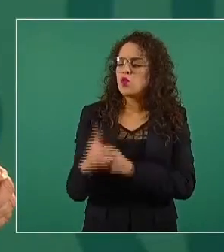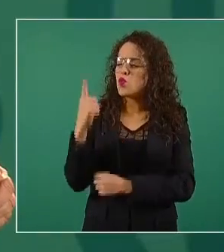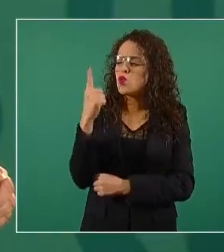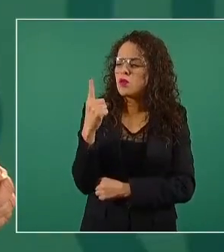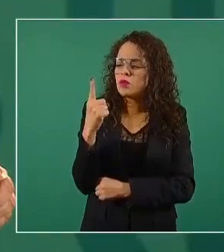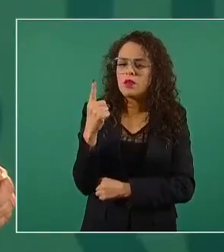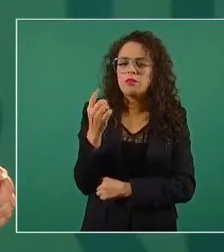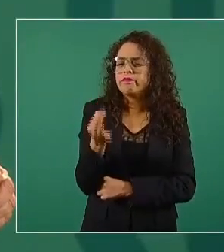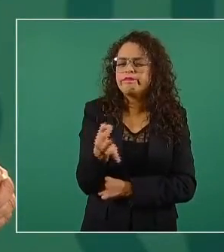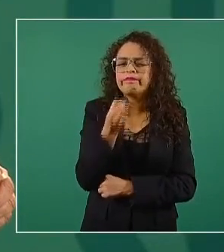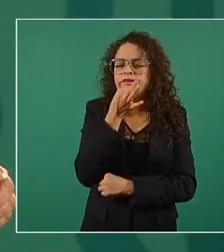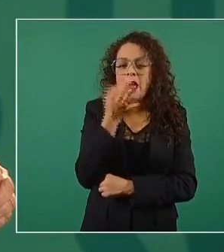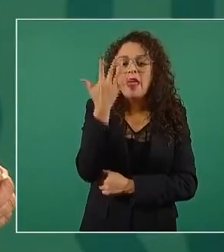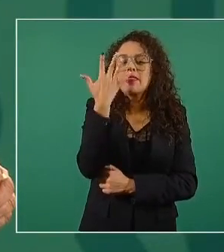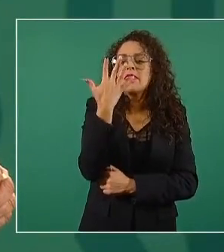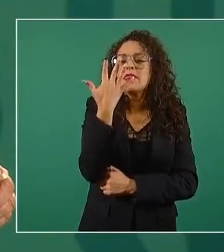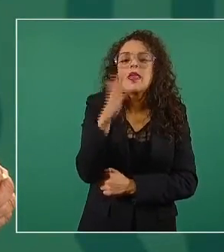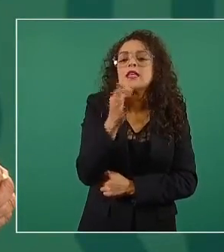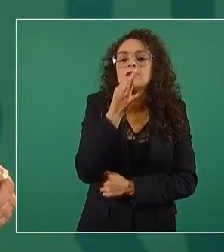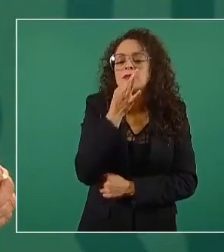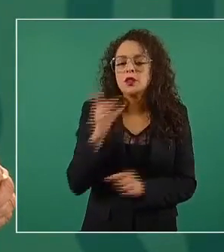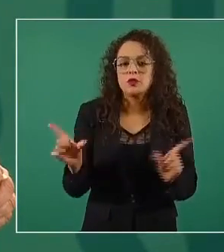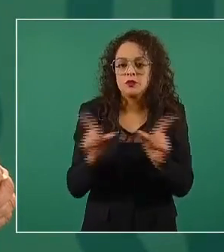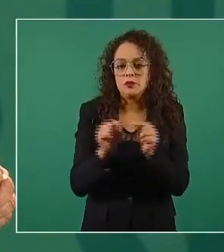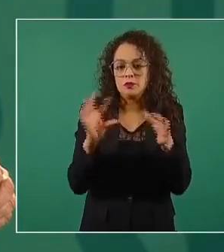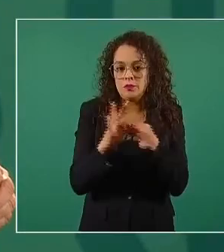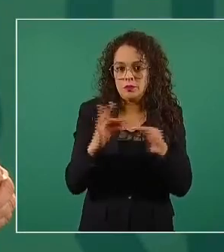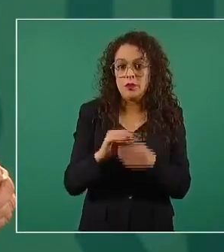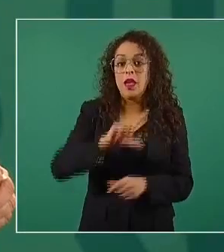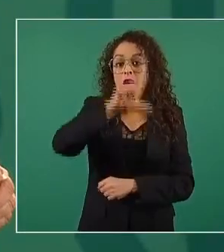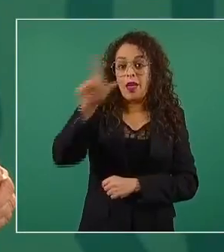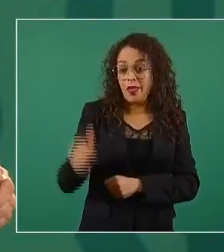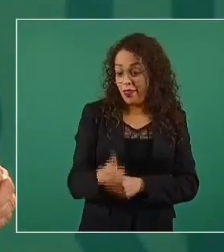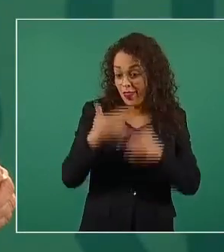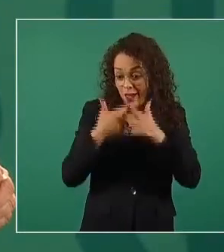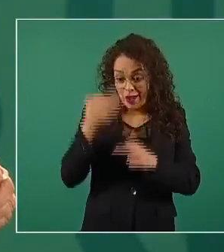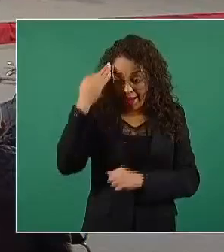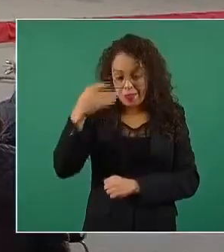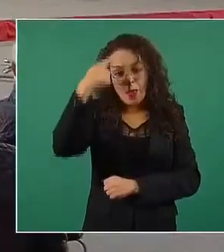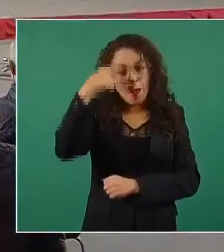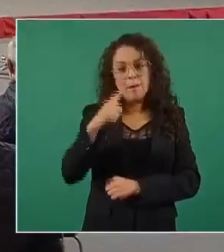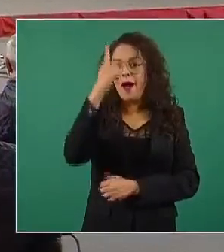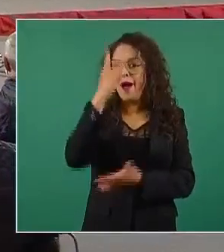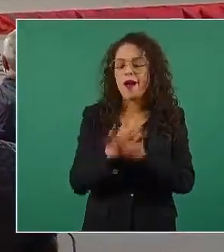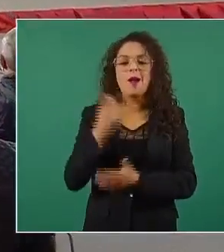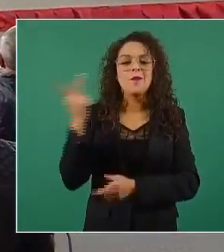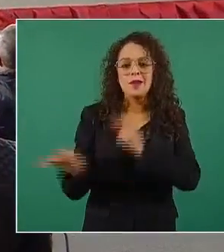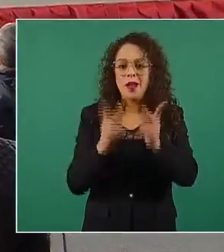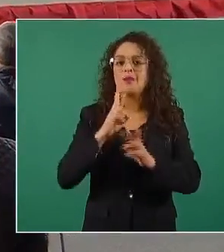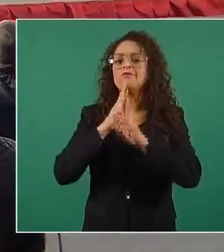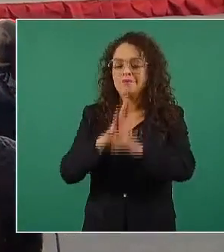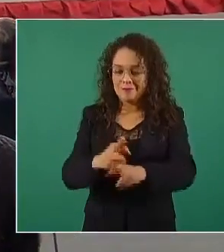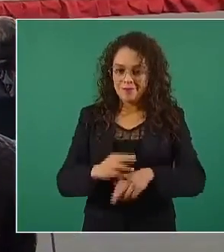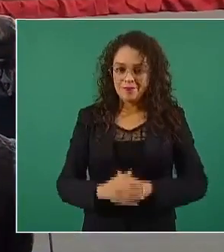10 minutos y todo lo demás es contestar preguntas. ¿De acuerdo?